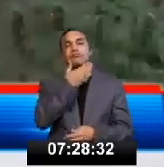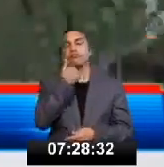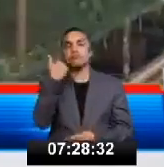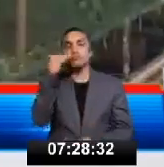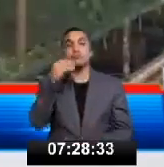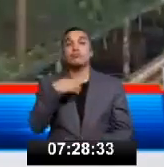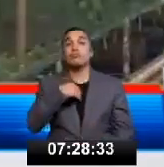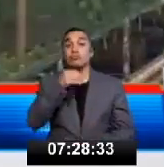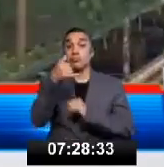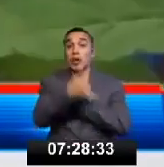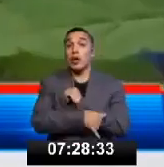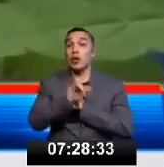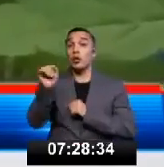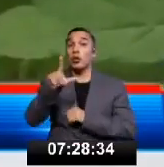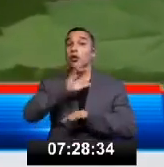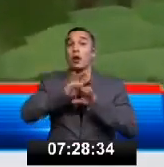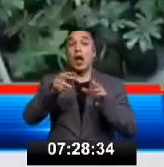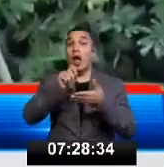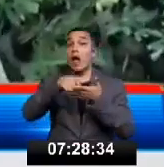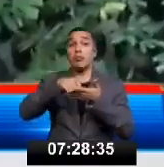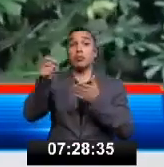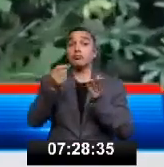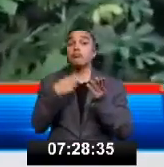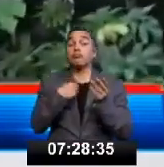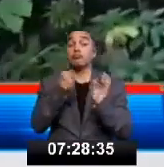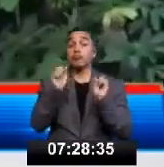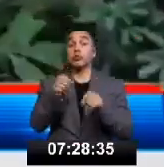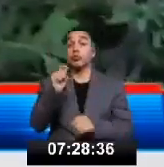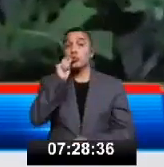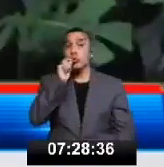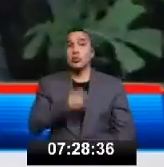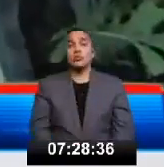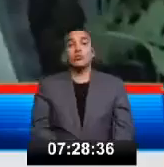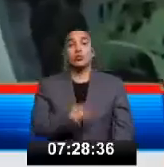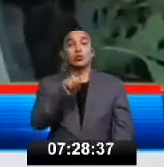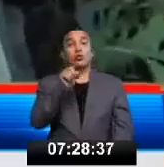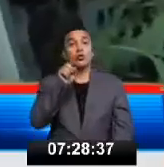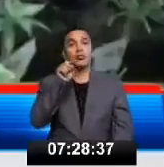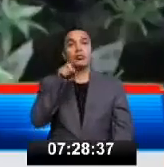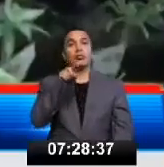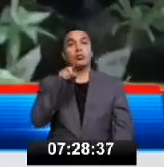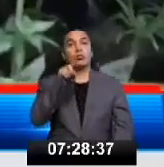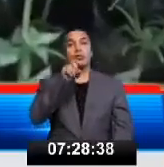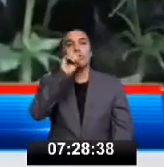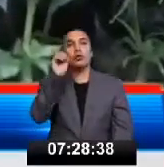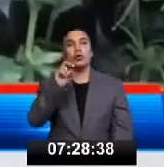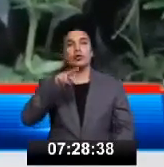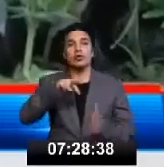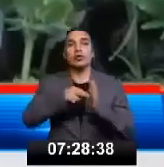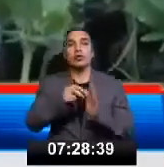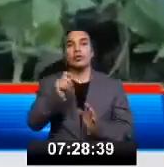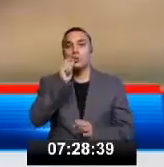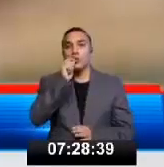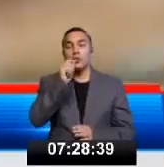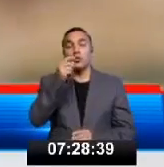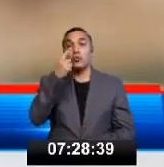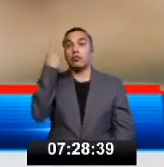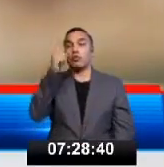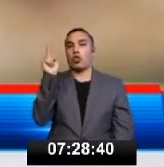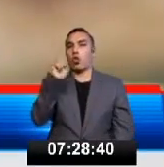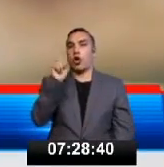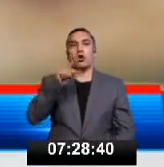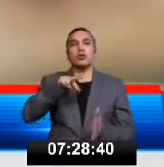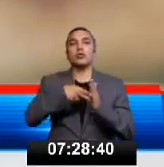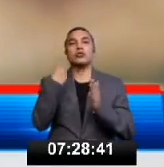en julio aprobó el cultivo y producción del cáñamo con un contenido inferior al 1% de tetrahidrocannabinol, que tiene propiedades industriales y